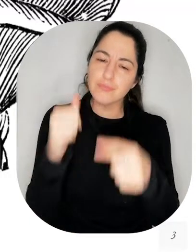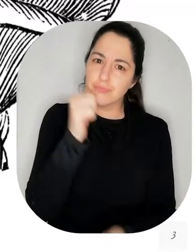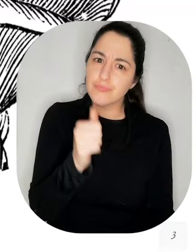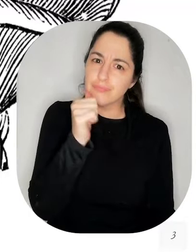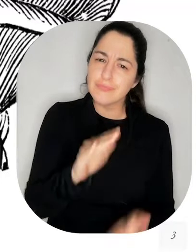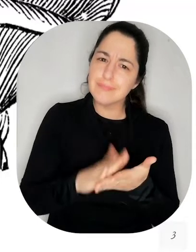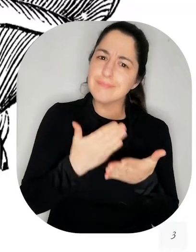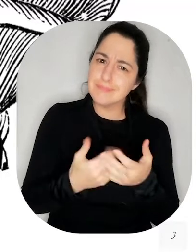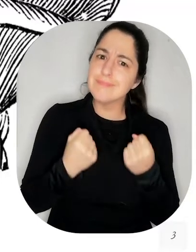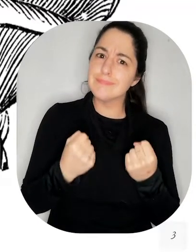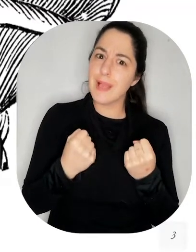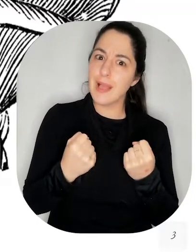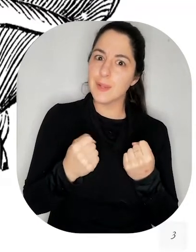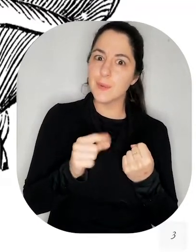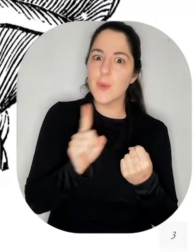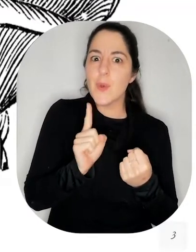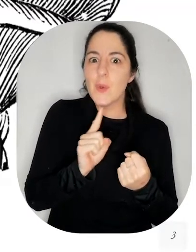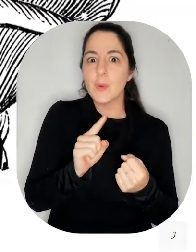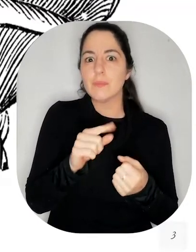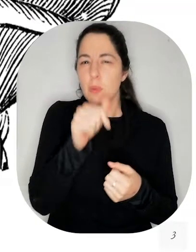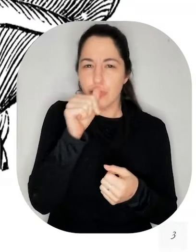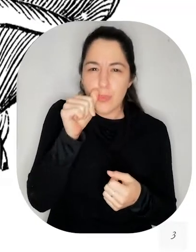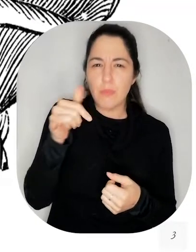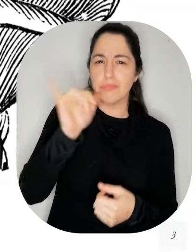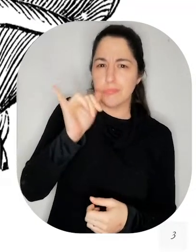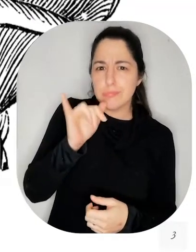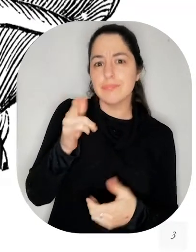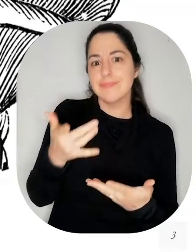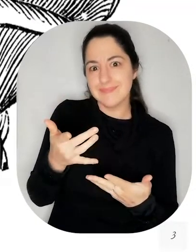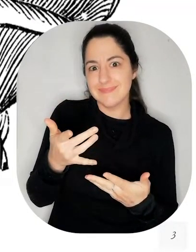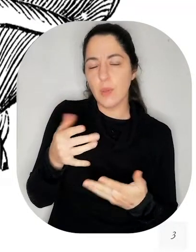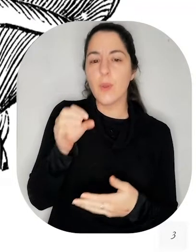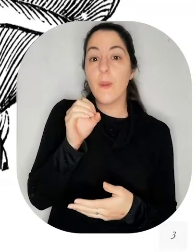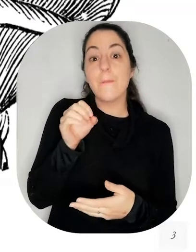hábitos en general de vida que sean saludables, que no tengamos adicciones.